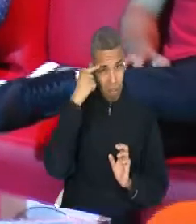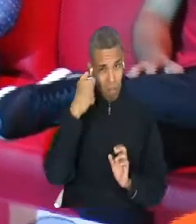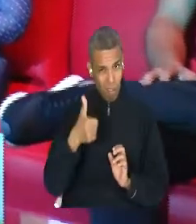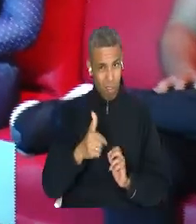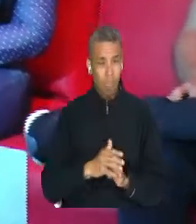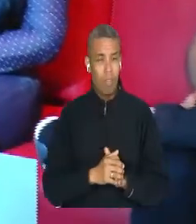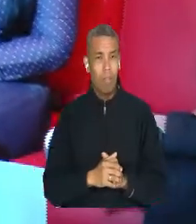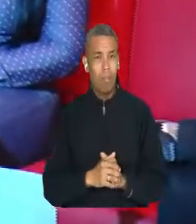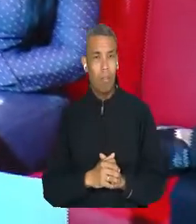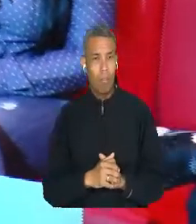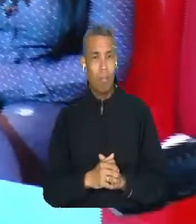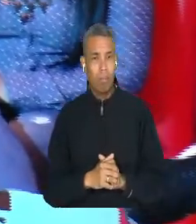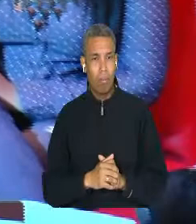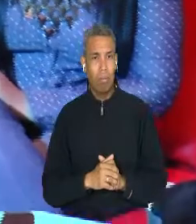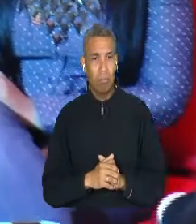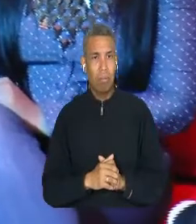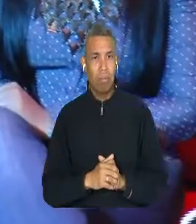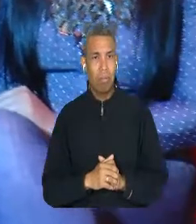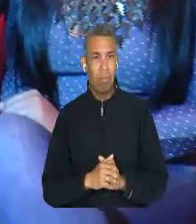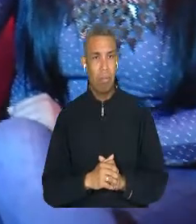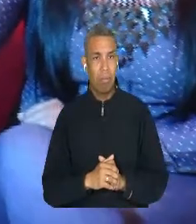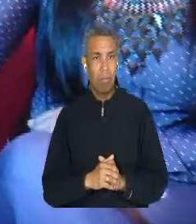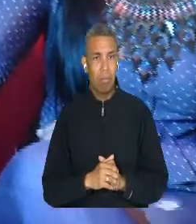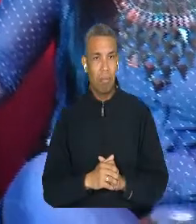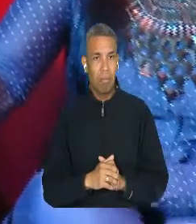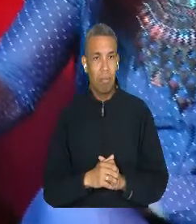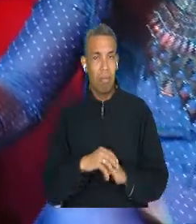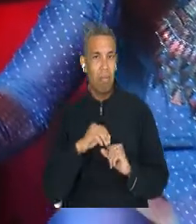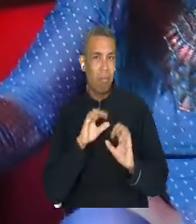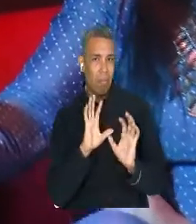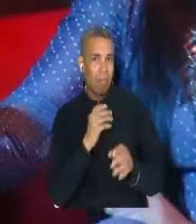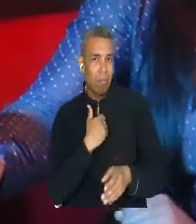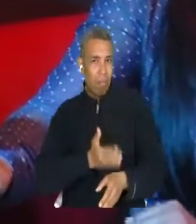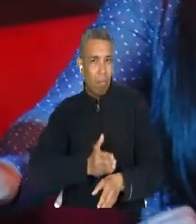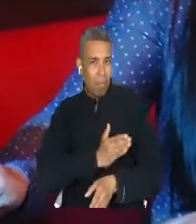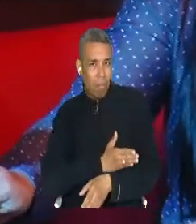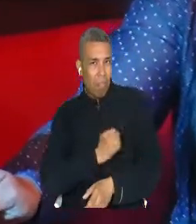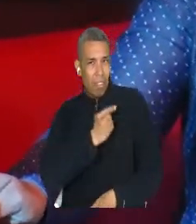y para todo tipo de clientes. Como ya Juan David lo mencionó, la idea